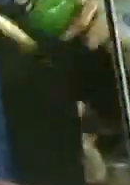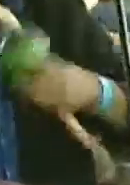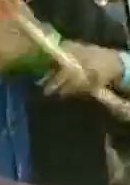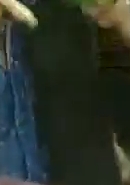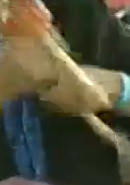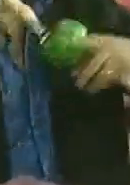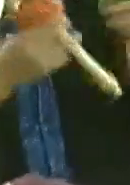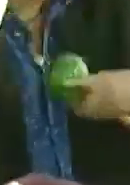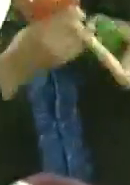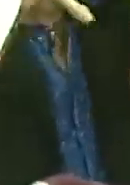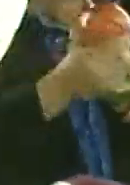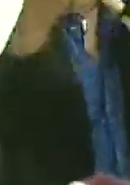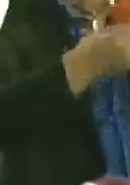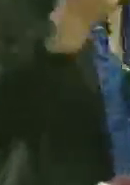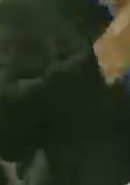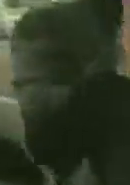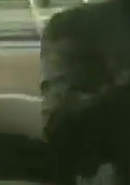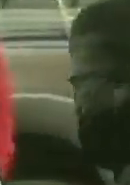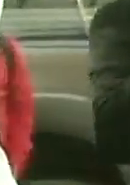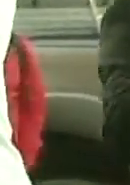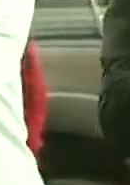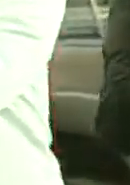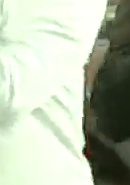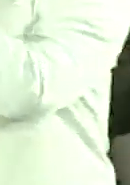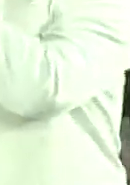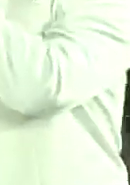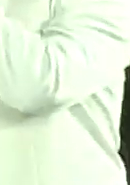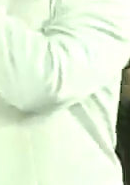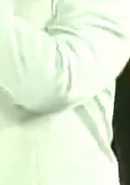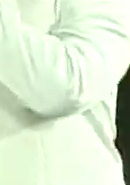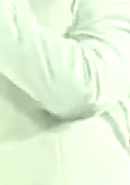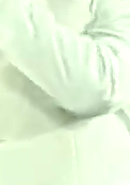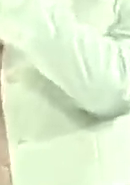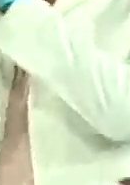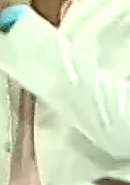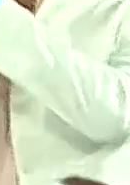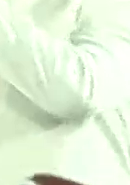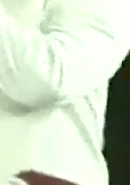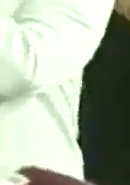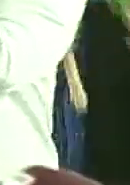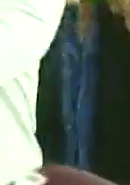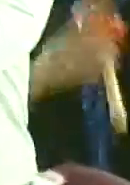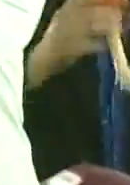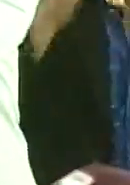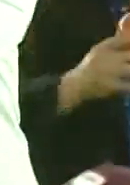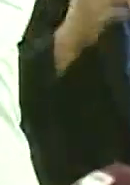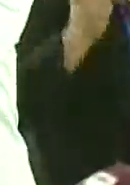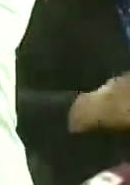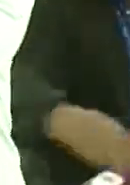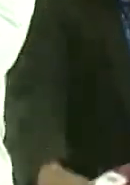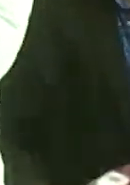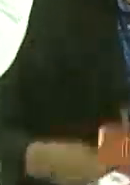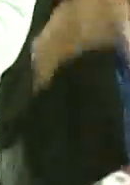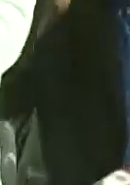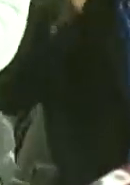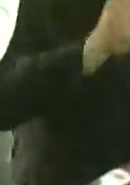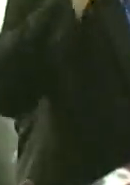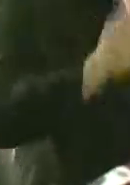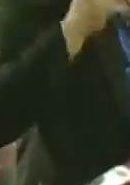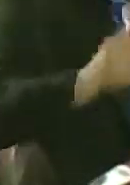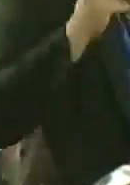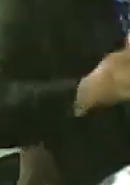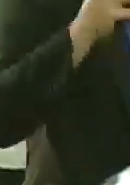mis hijos vuelvan a ser de mi patria, la que en aquel tiempo fuimos. Luchen con fuerza y coraje